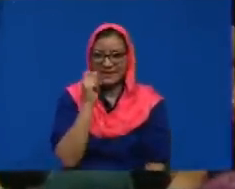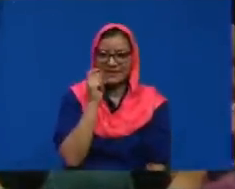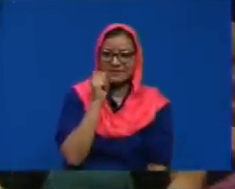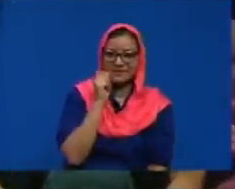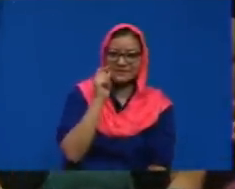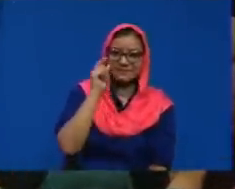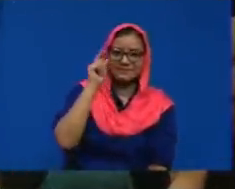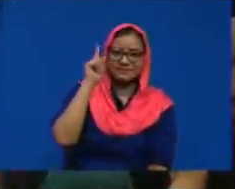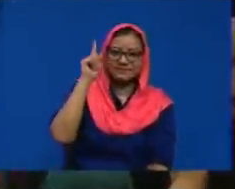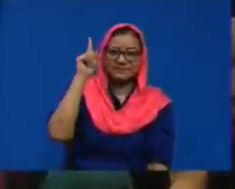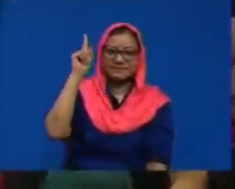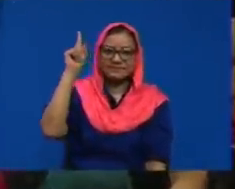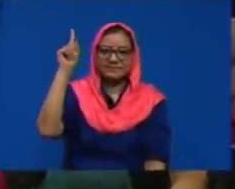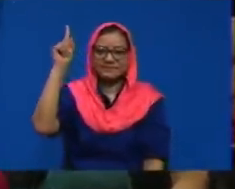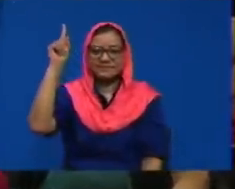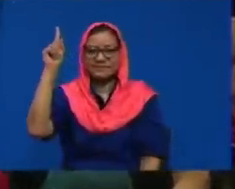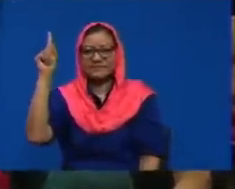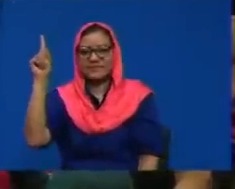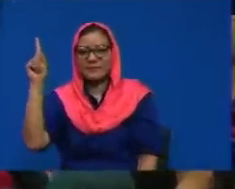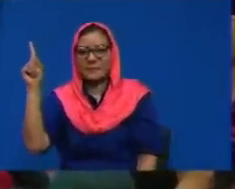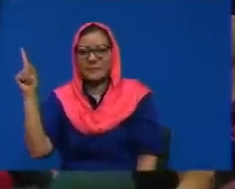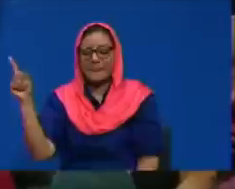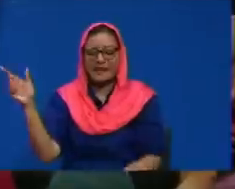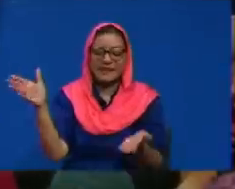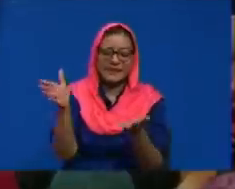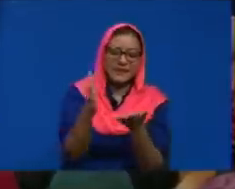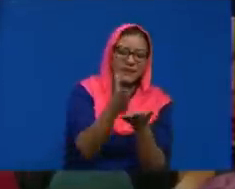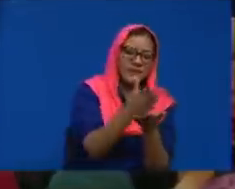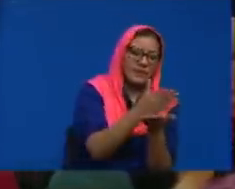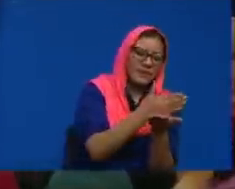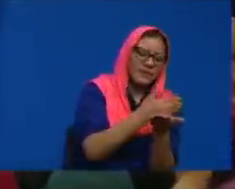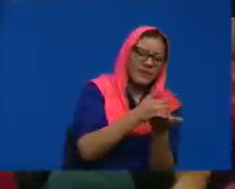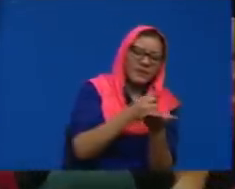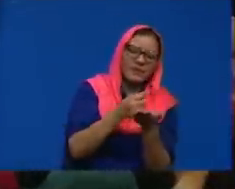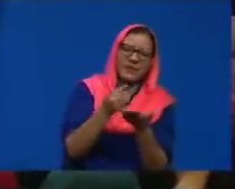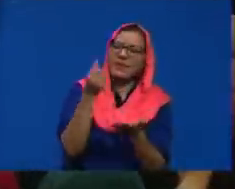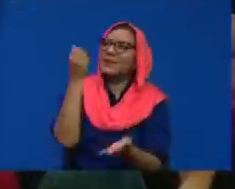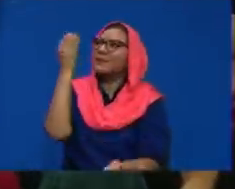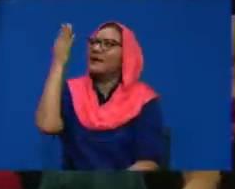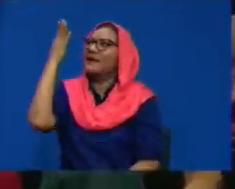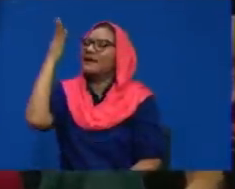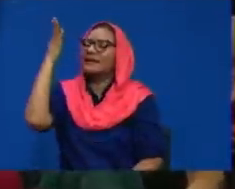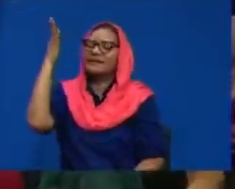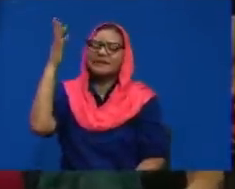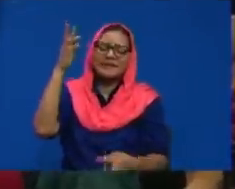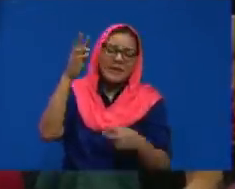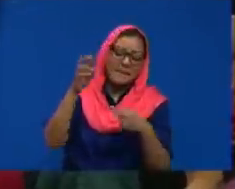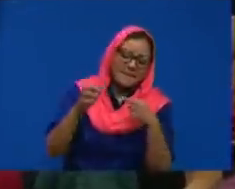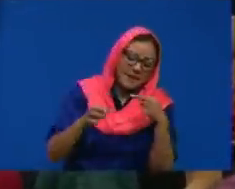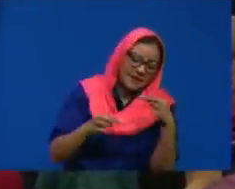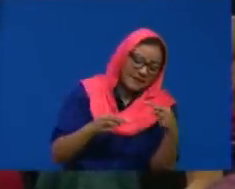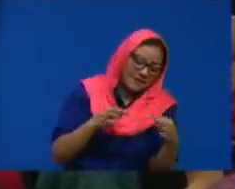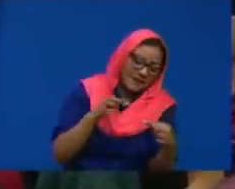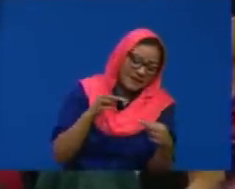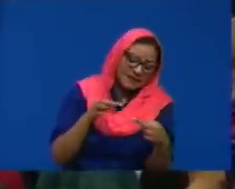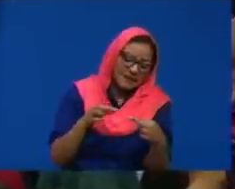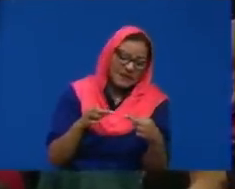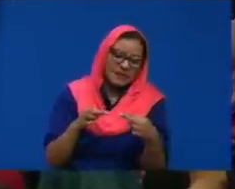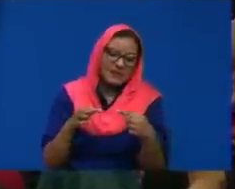lugar y ofrecerte lo mejor, ofrecerte incienso,